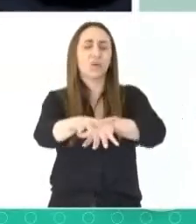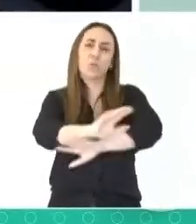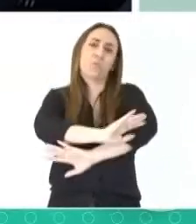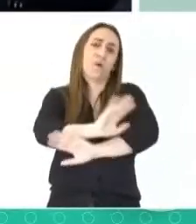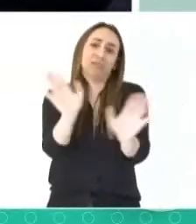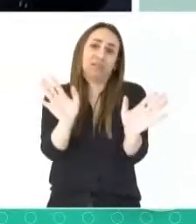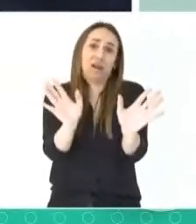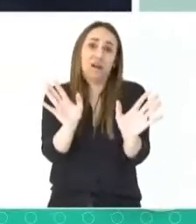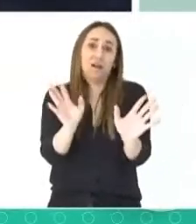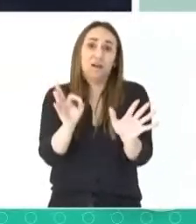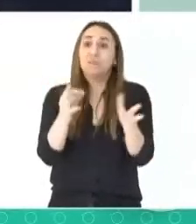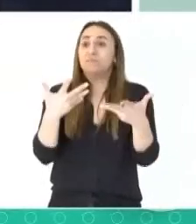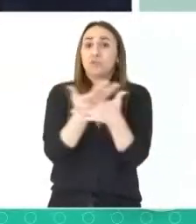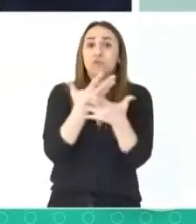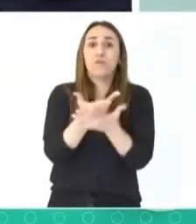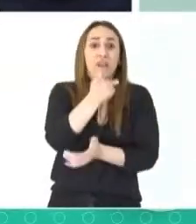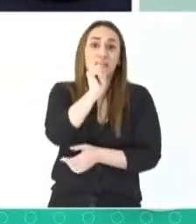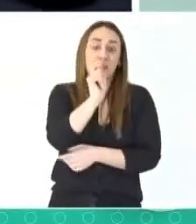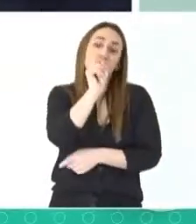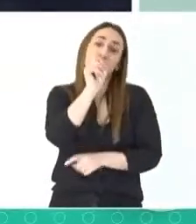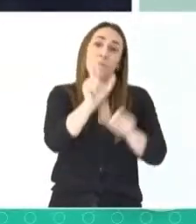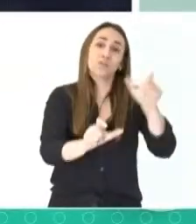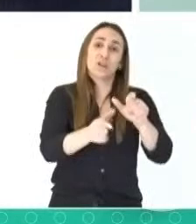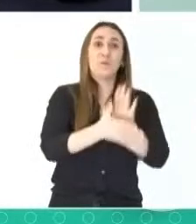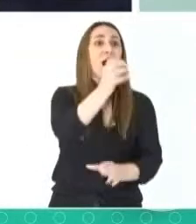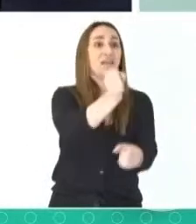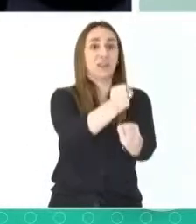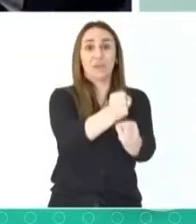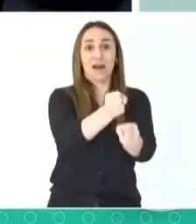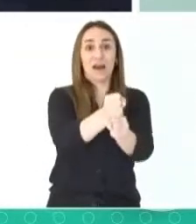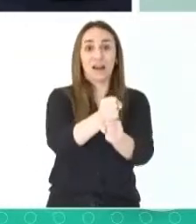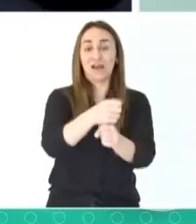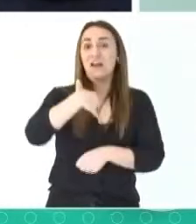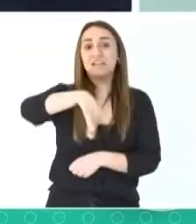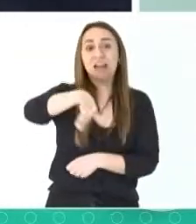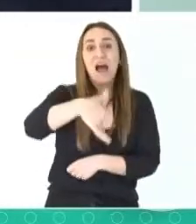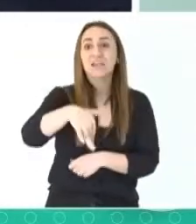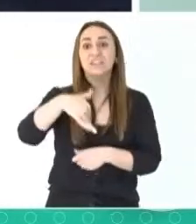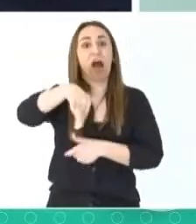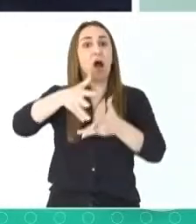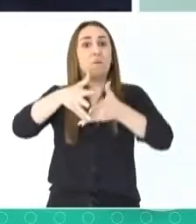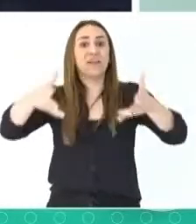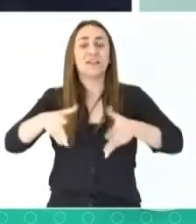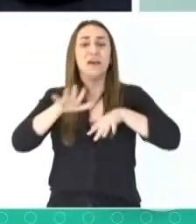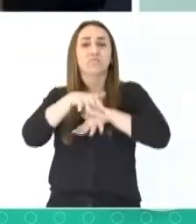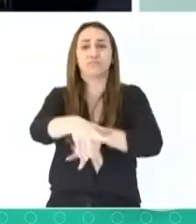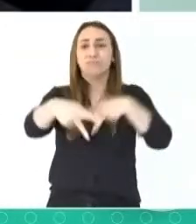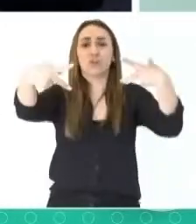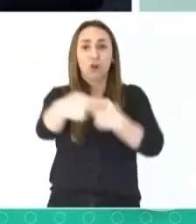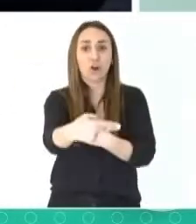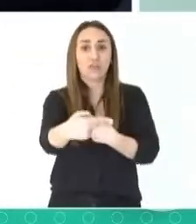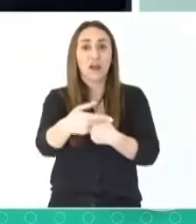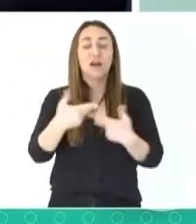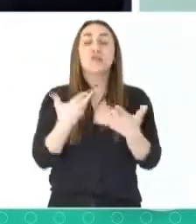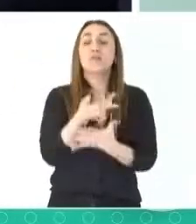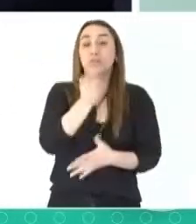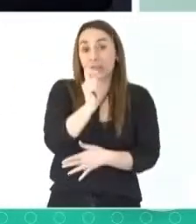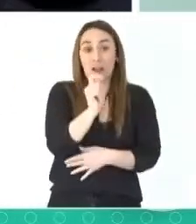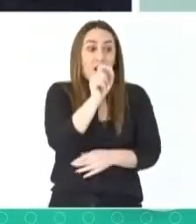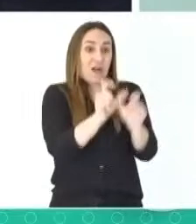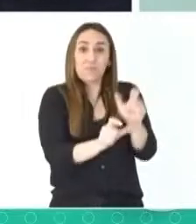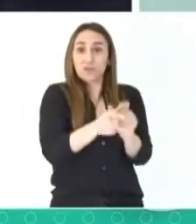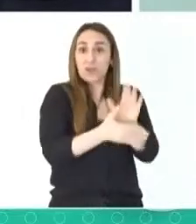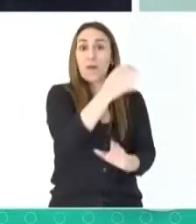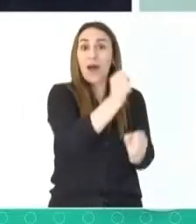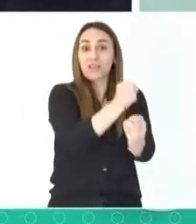al laburante cortando las calles y las avenidas el que llega tarde el trabajo el que no puede volver a su casa es el trabajador